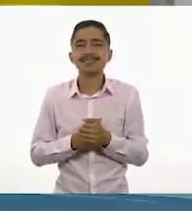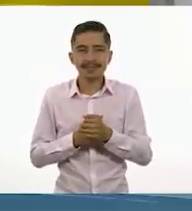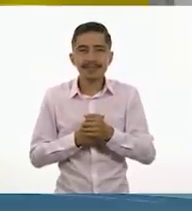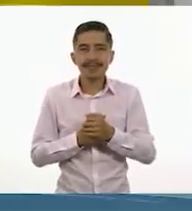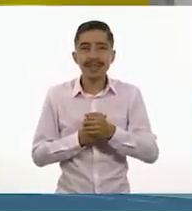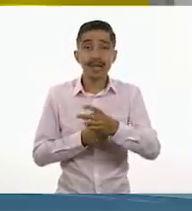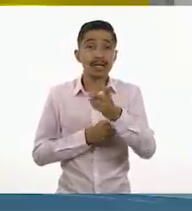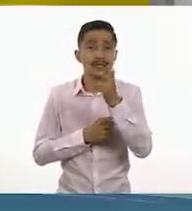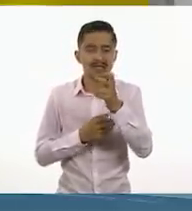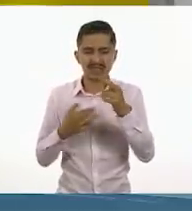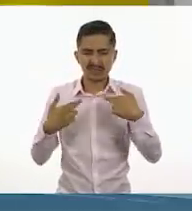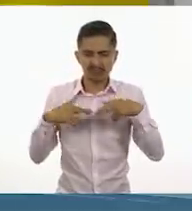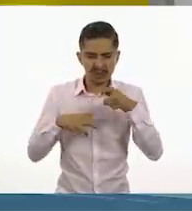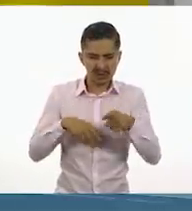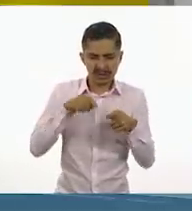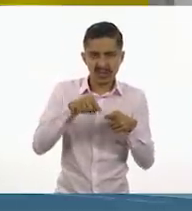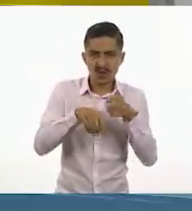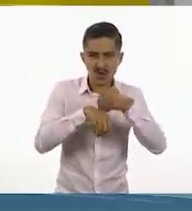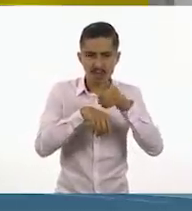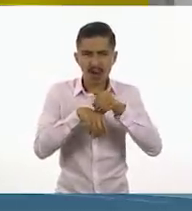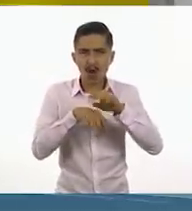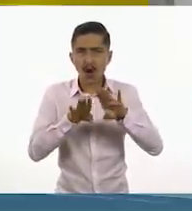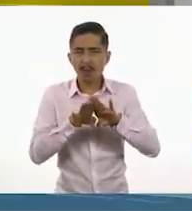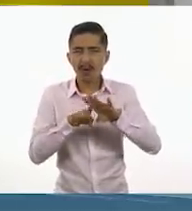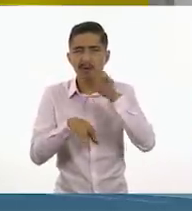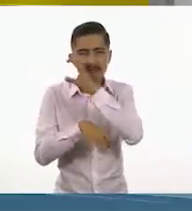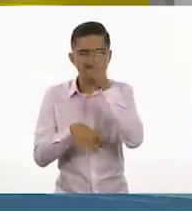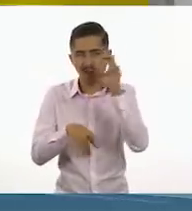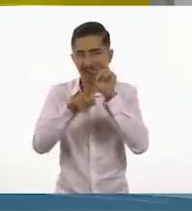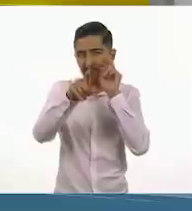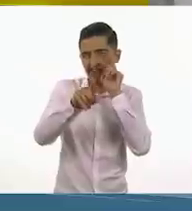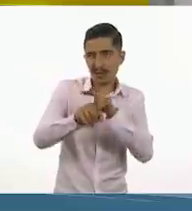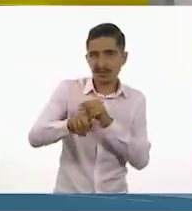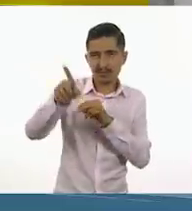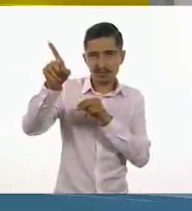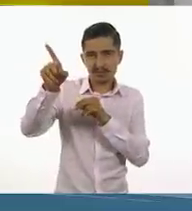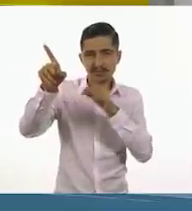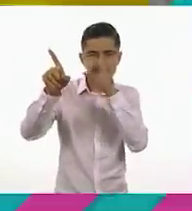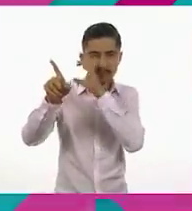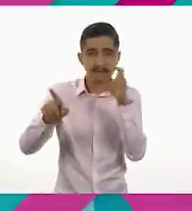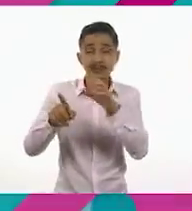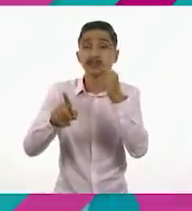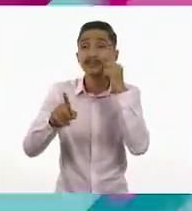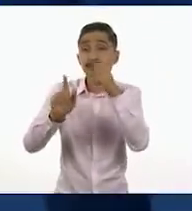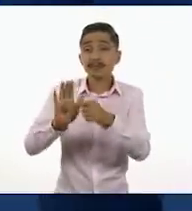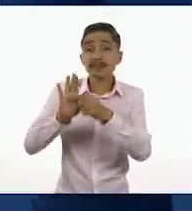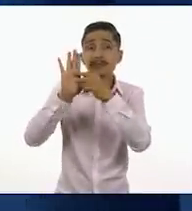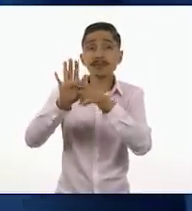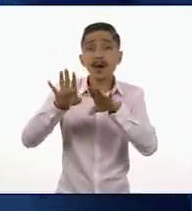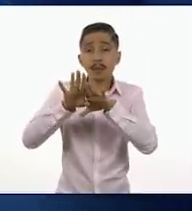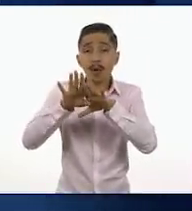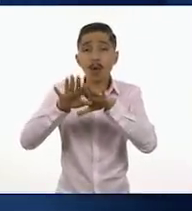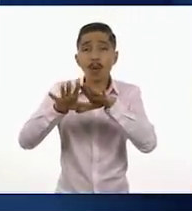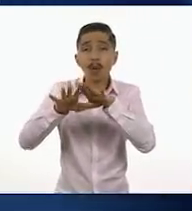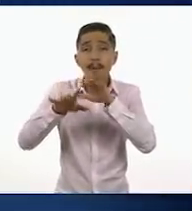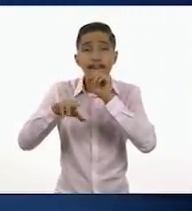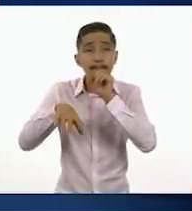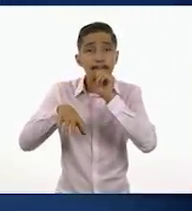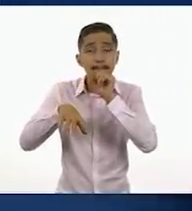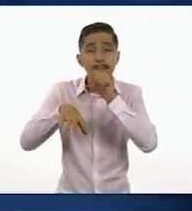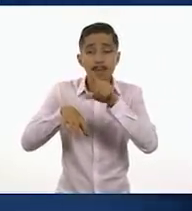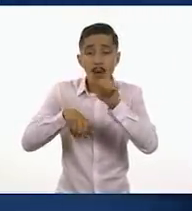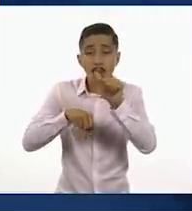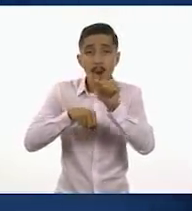que representan las escalas numéricas, vean la foto que aparece en su pantalla, donde se muestran las maquetas de un mismo